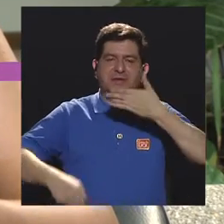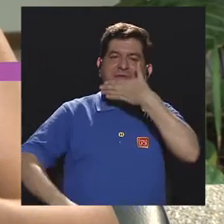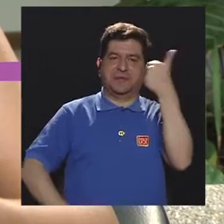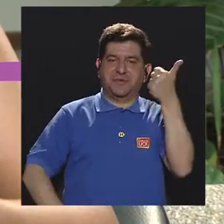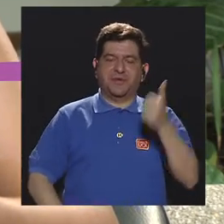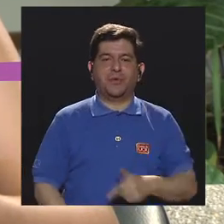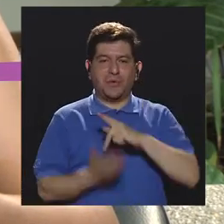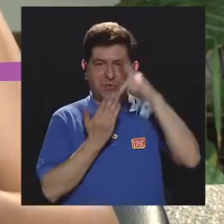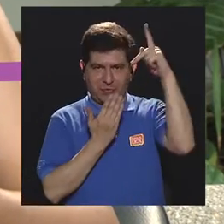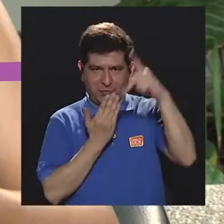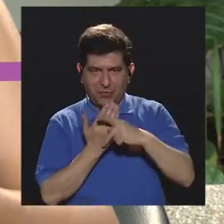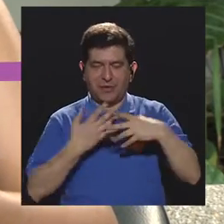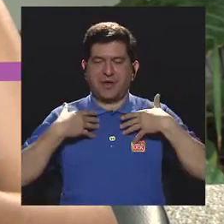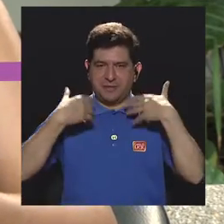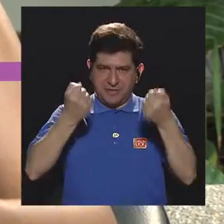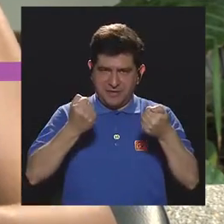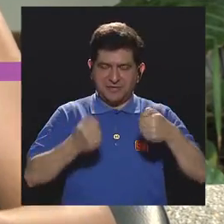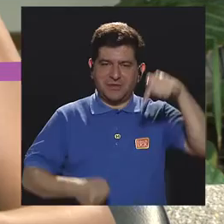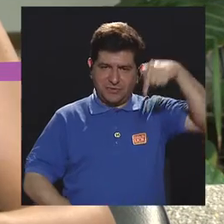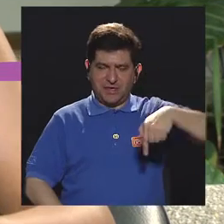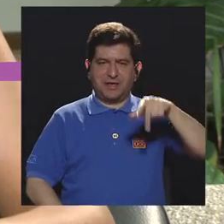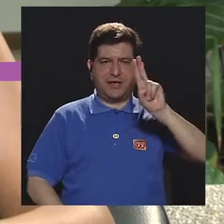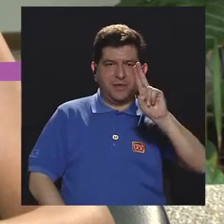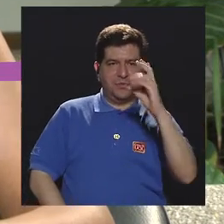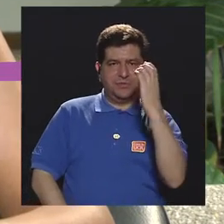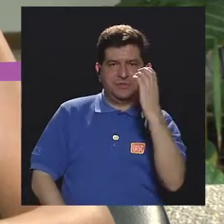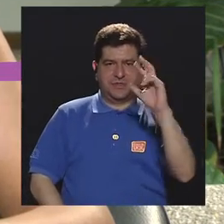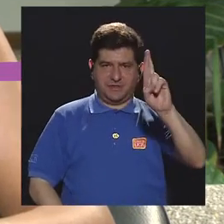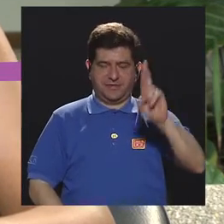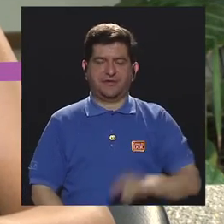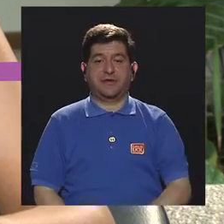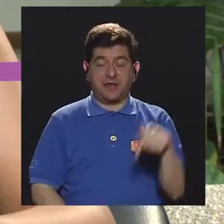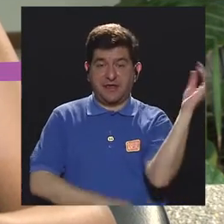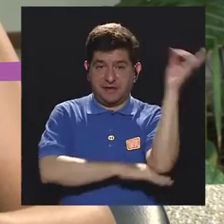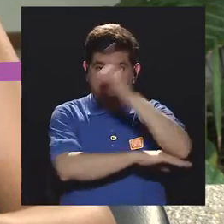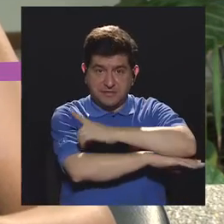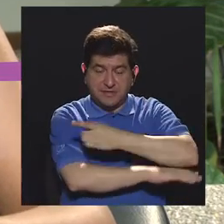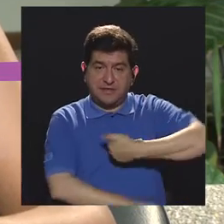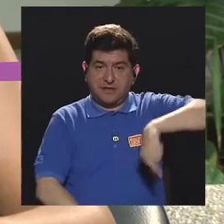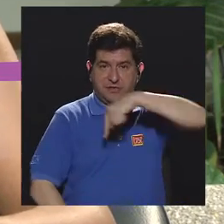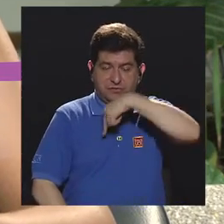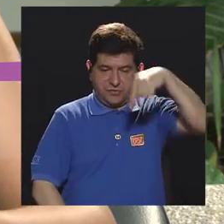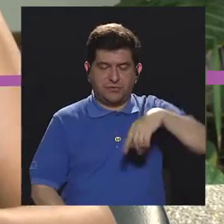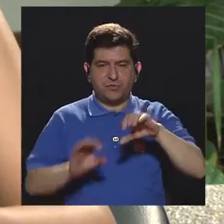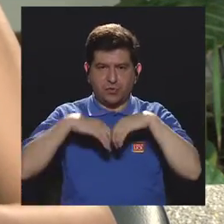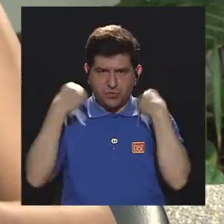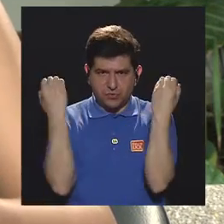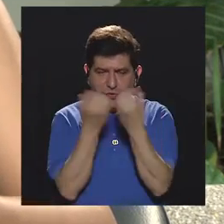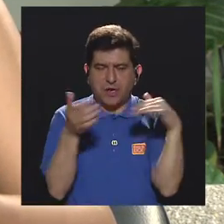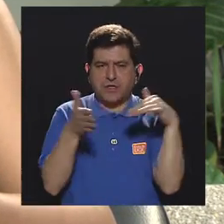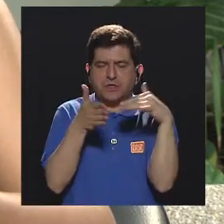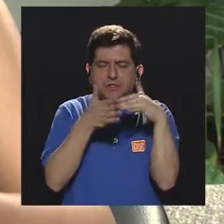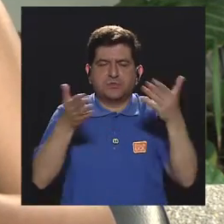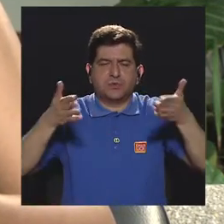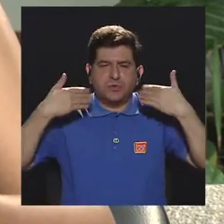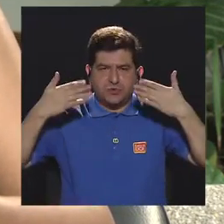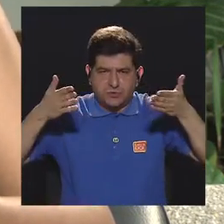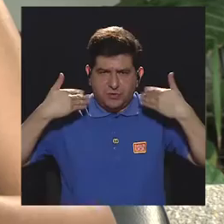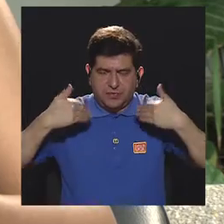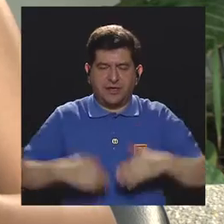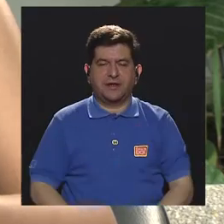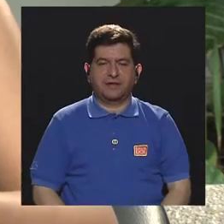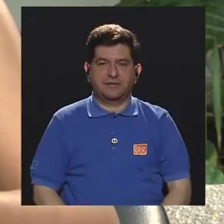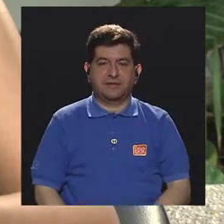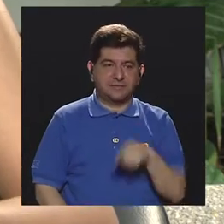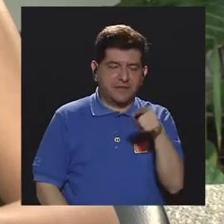a Vivir Mejor, la Telerevista de Salud de la Universidad de Costa Rica. El día de hoy nos encontramos desde la Organización de Estudios Tropicales,